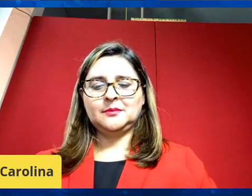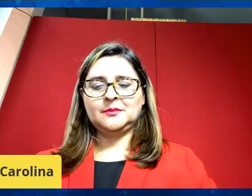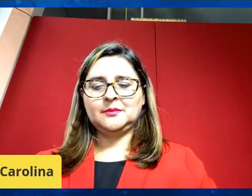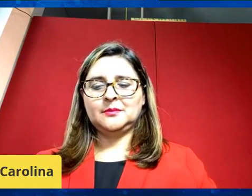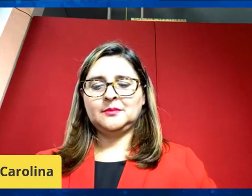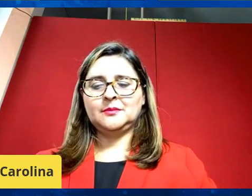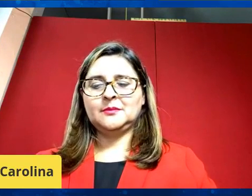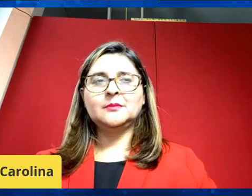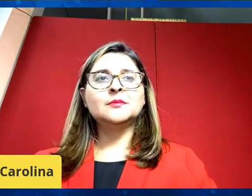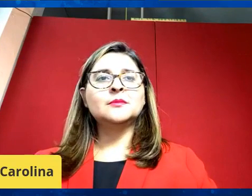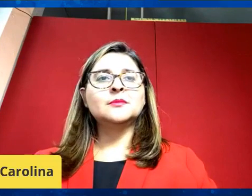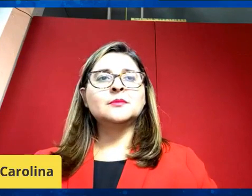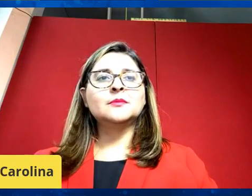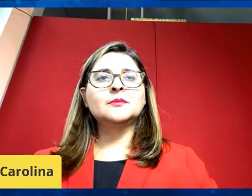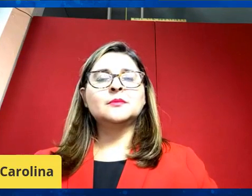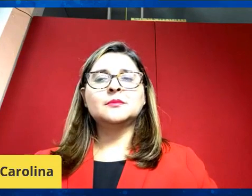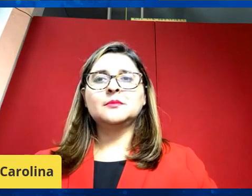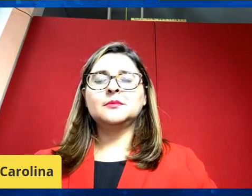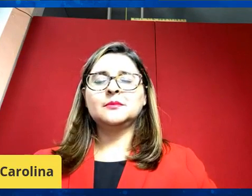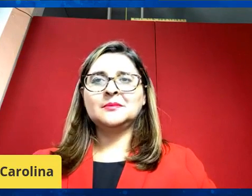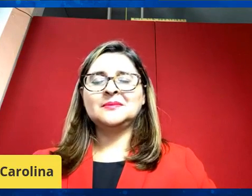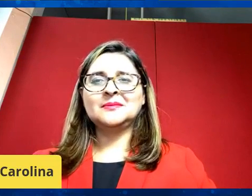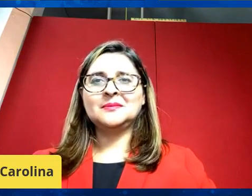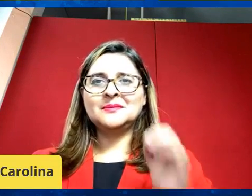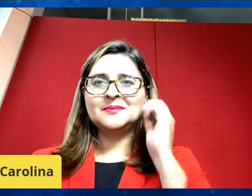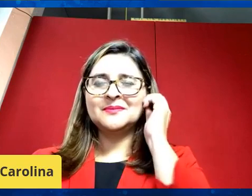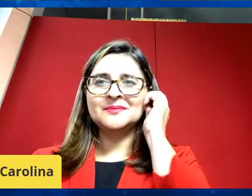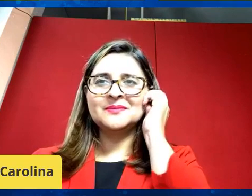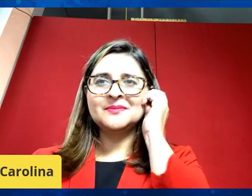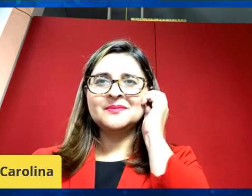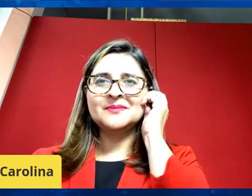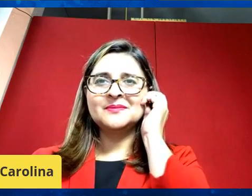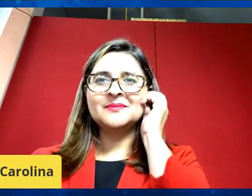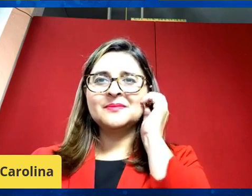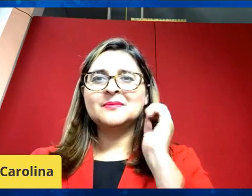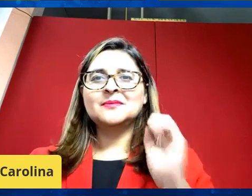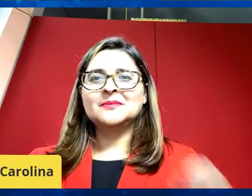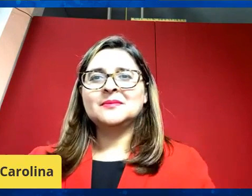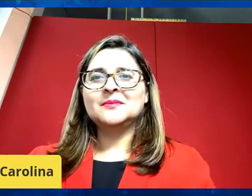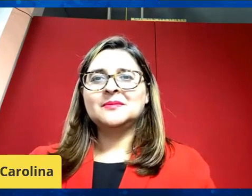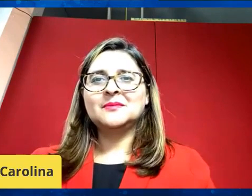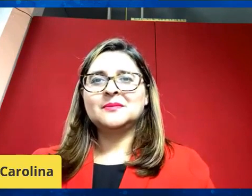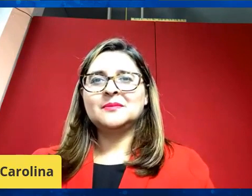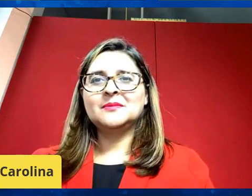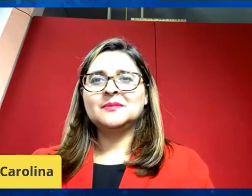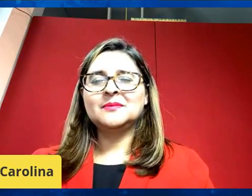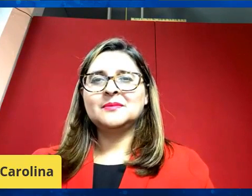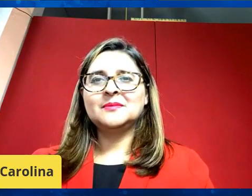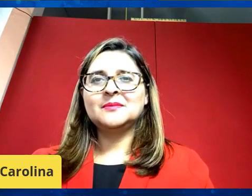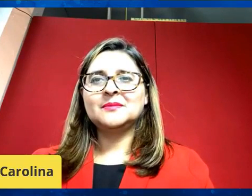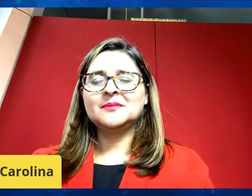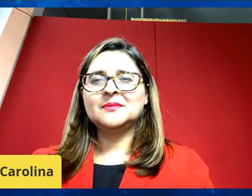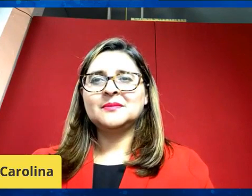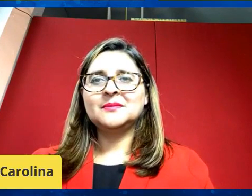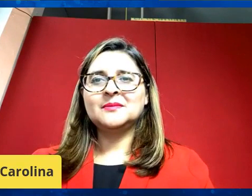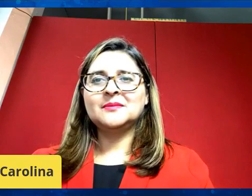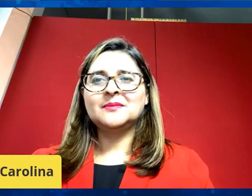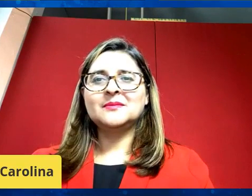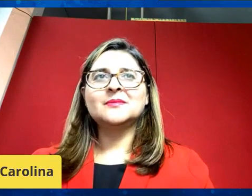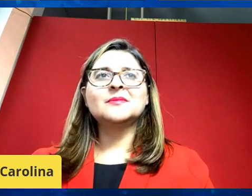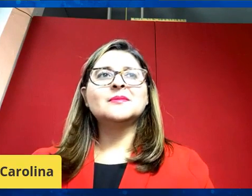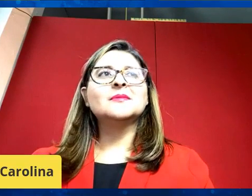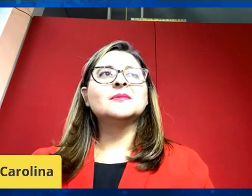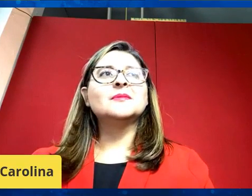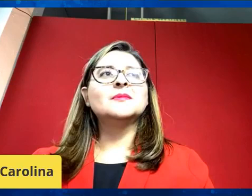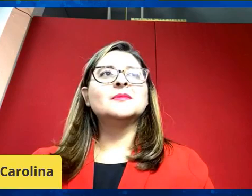asteroides, donde yo les digo a mis estudiantes, a mí me gustaría que fueran ustedes los que estudiaran esas rocas, o sea que